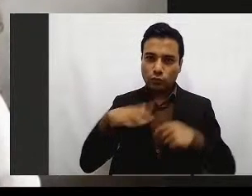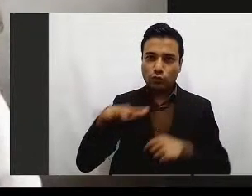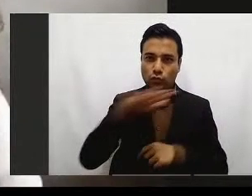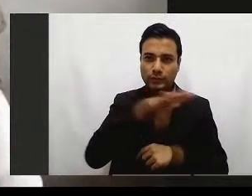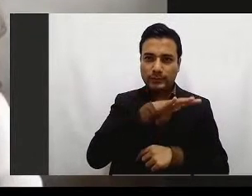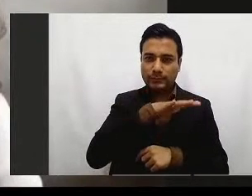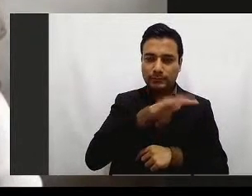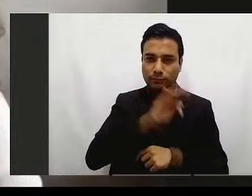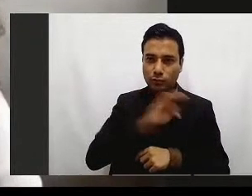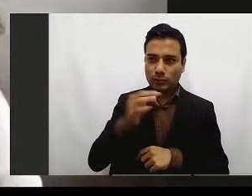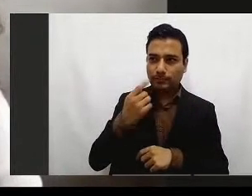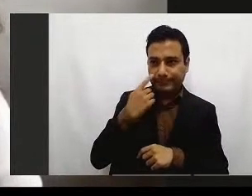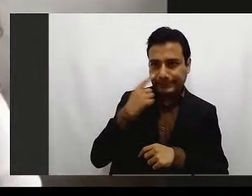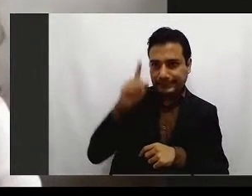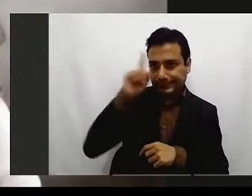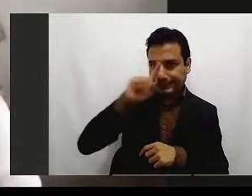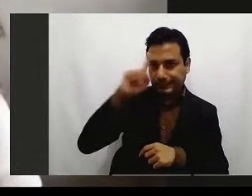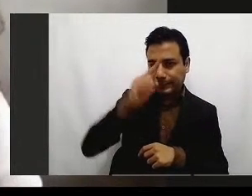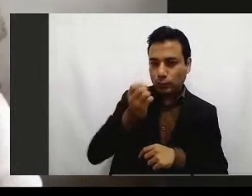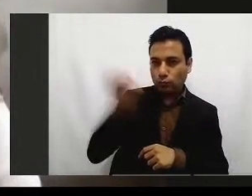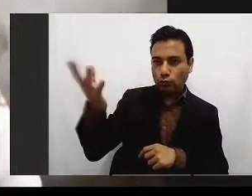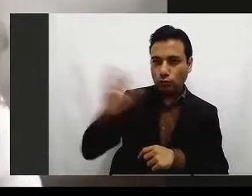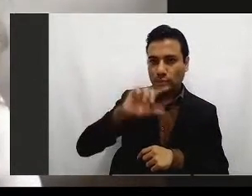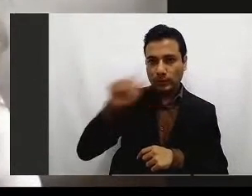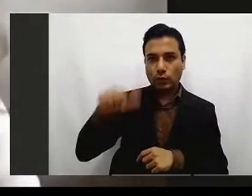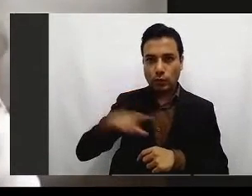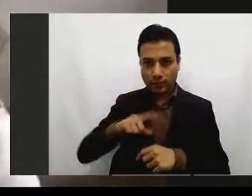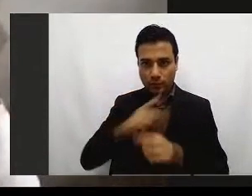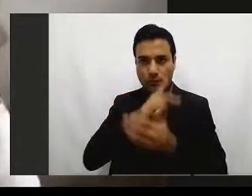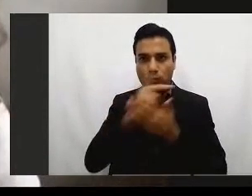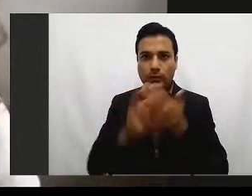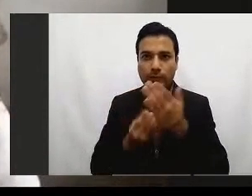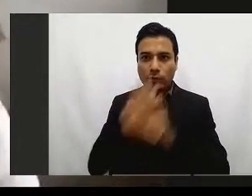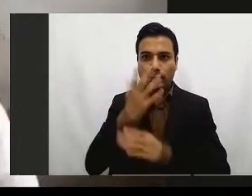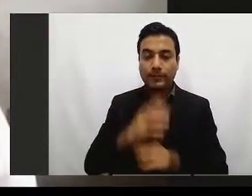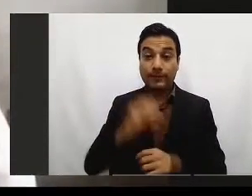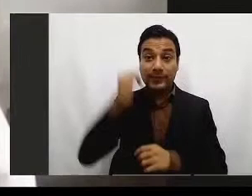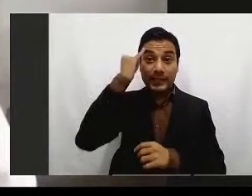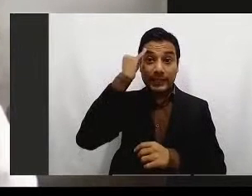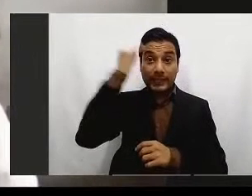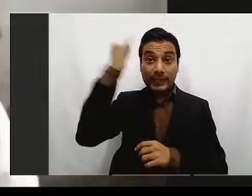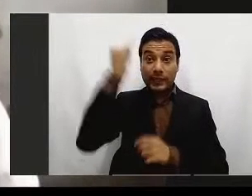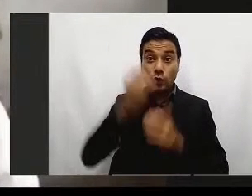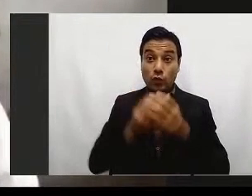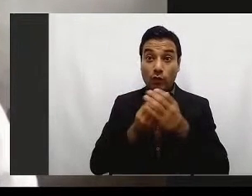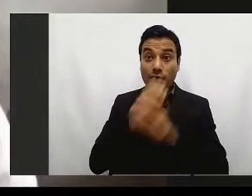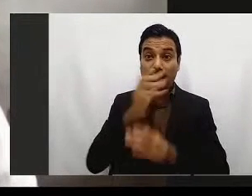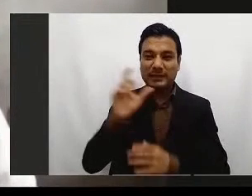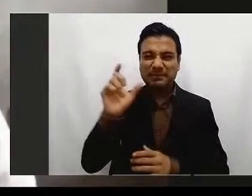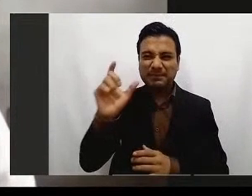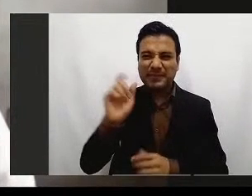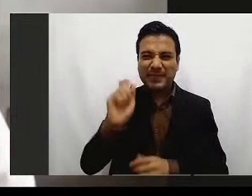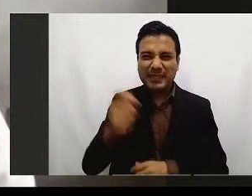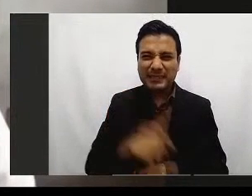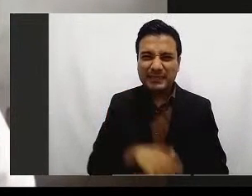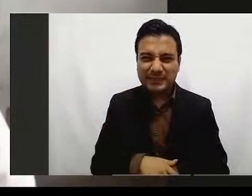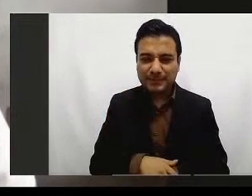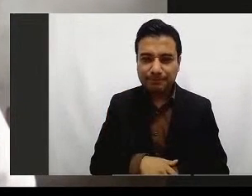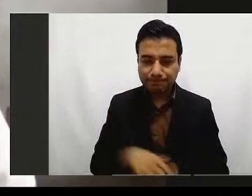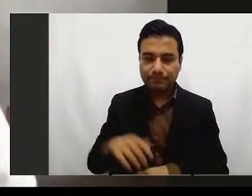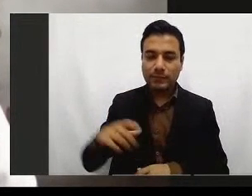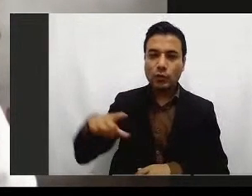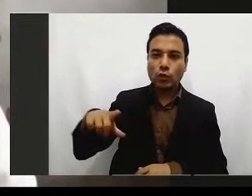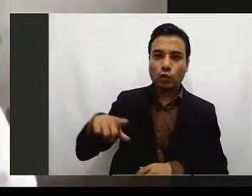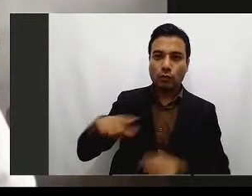vidas. Entonces, en este caso, innovar significaría cambiar la forma en la que creamos esos procesos de política